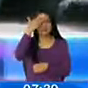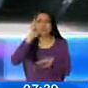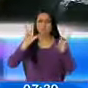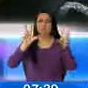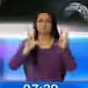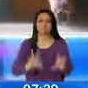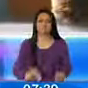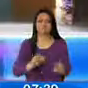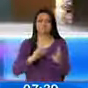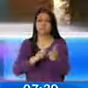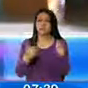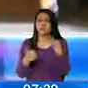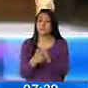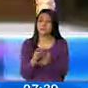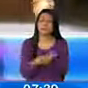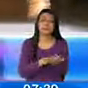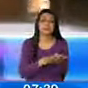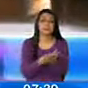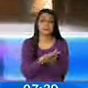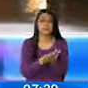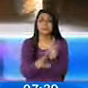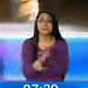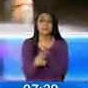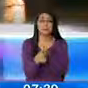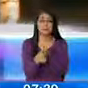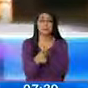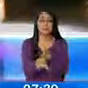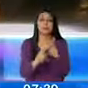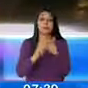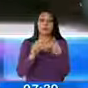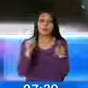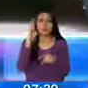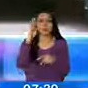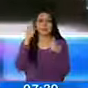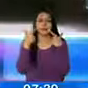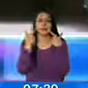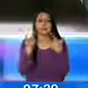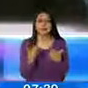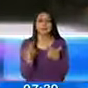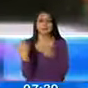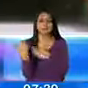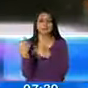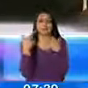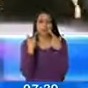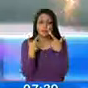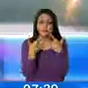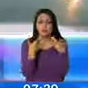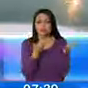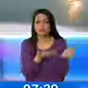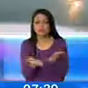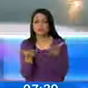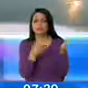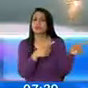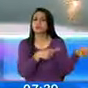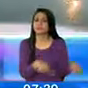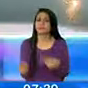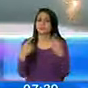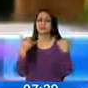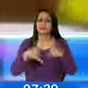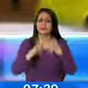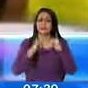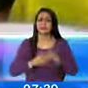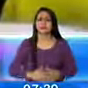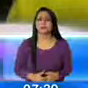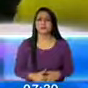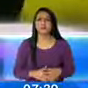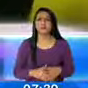se originó una gran congestión. Todo esto bajo el resguardo policial, quienes se encargaron de que no se suspenda el tránsito vehicular.